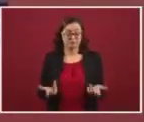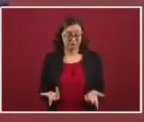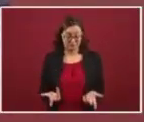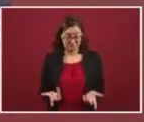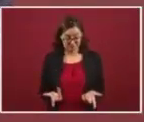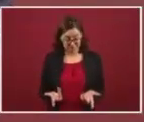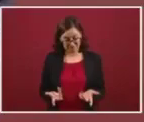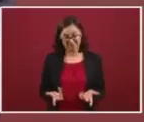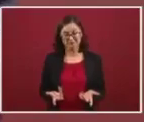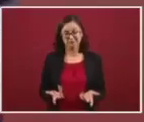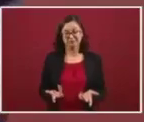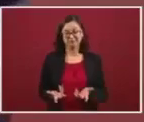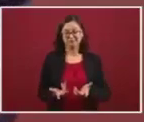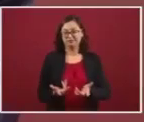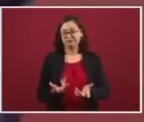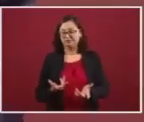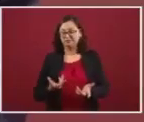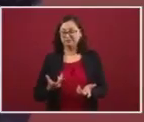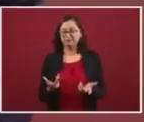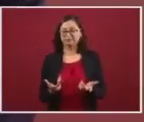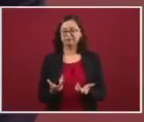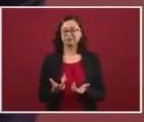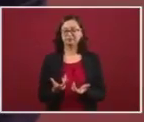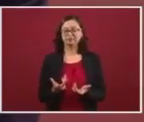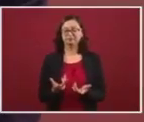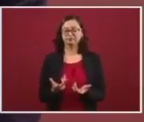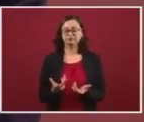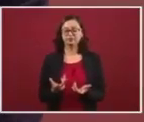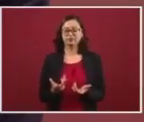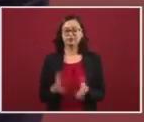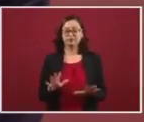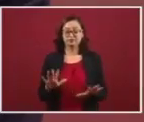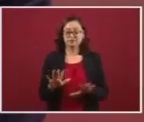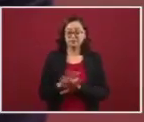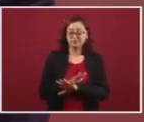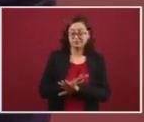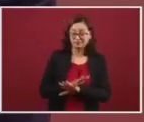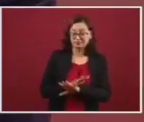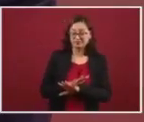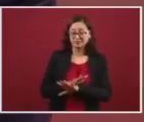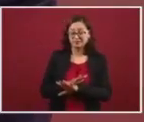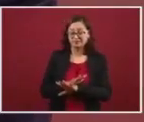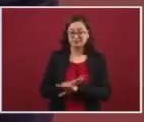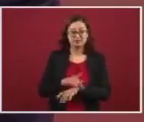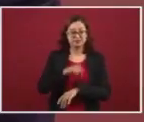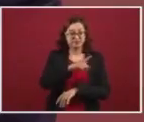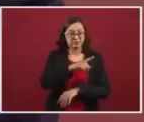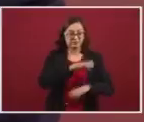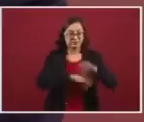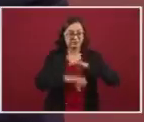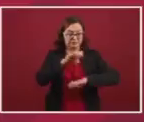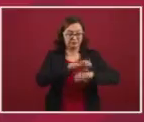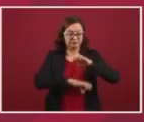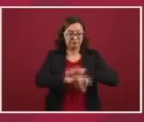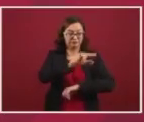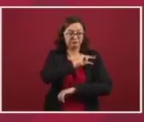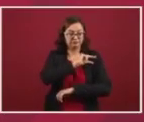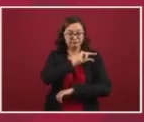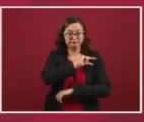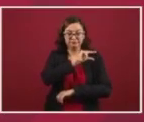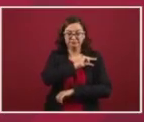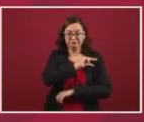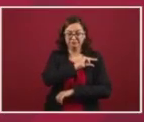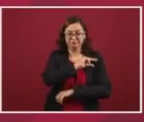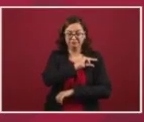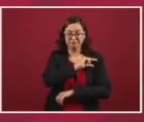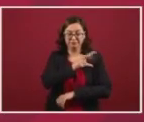la reforma para entregar los contratos a empresas particulares y